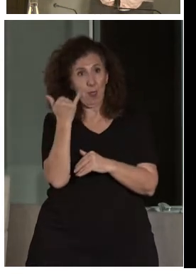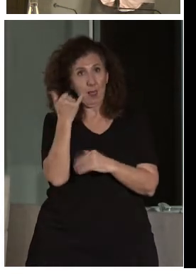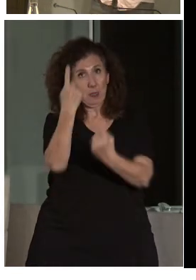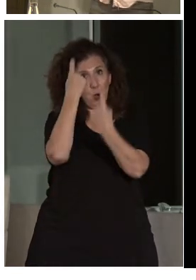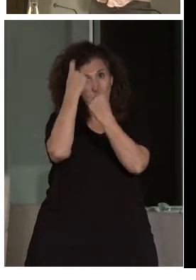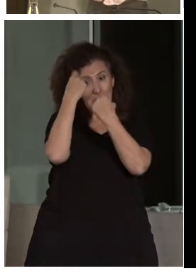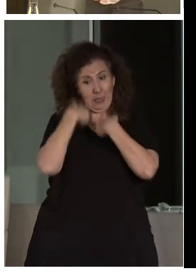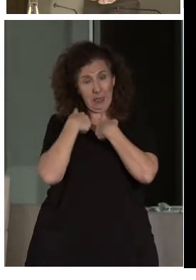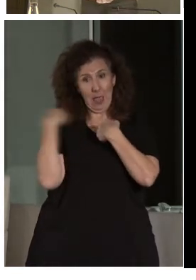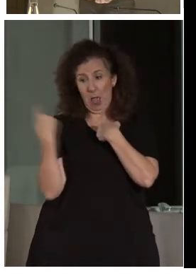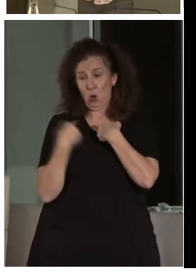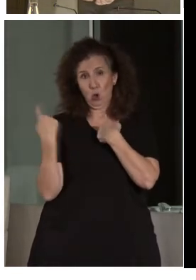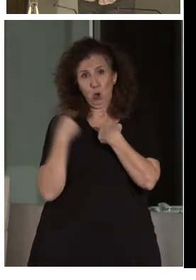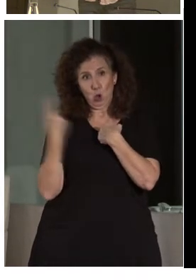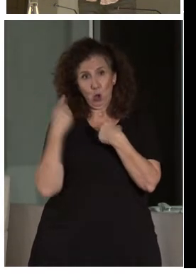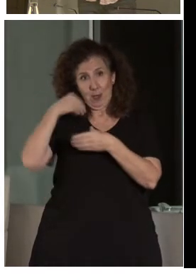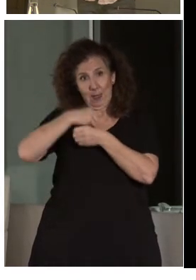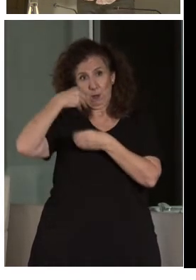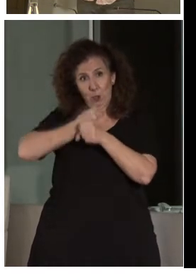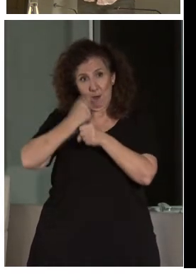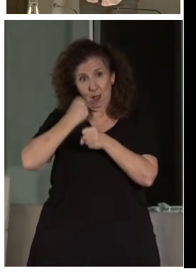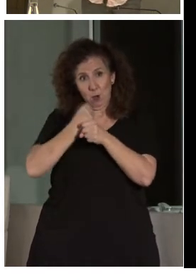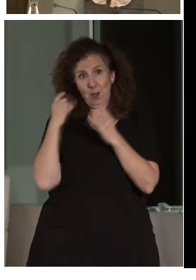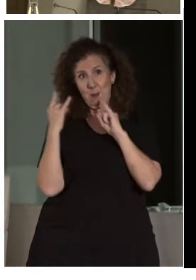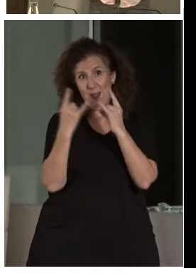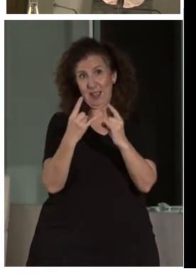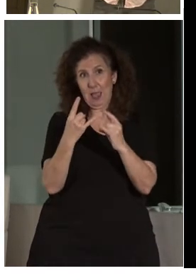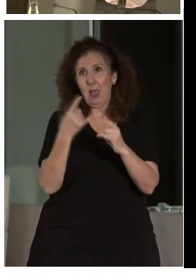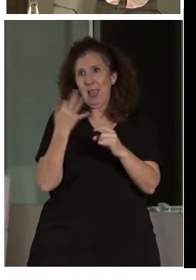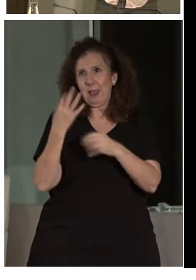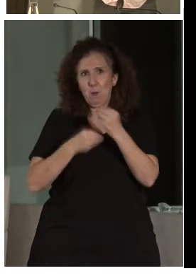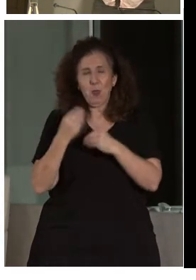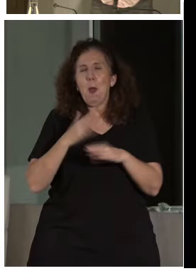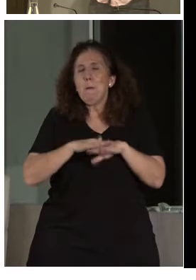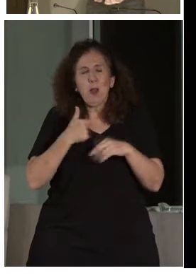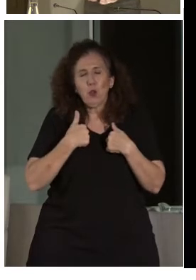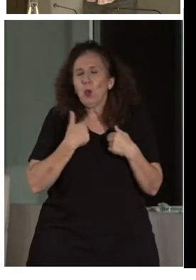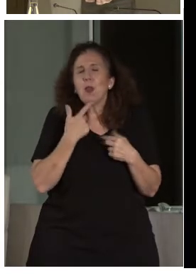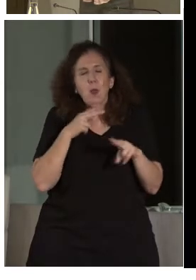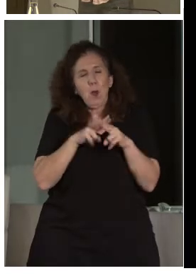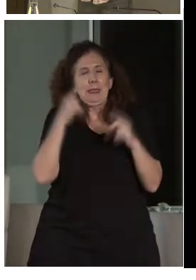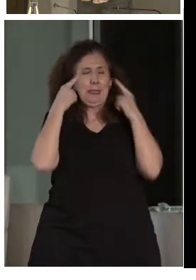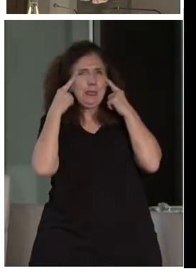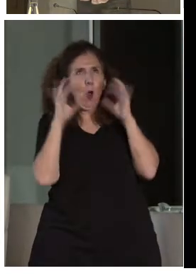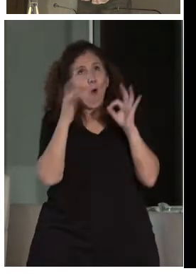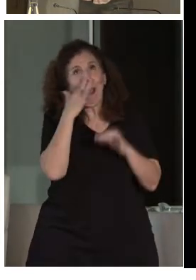personas, a las compañeras y compañeros del Parque Nacional en qué consiste la Joëlet, que nos sonaba a chino, bueno, a francés, ¿no?